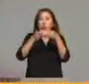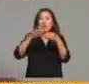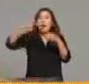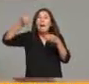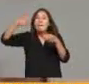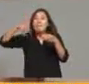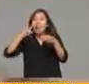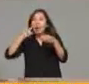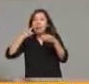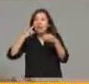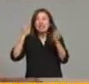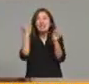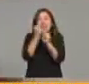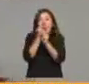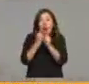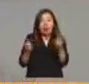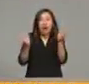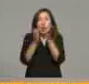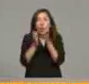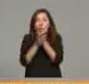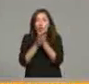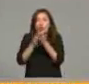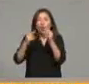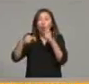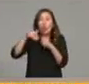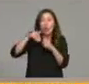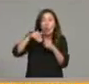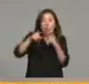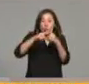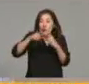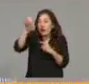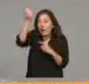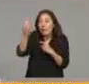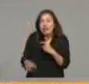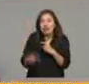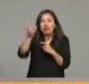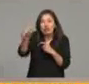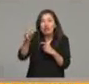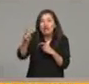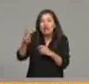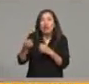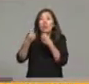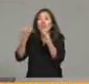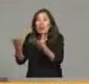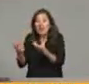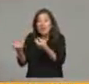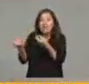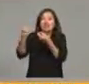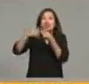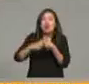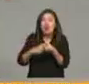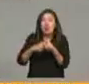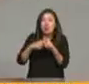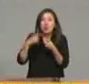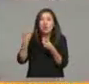y trabajan conjuntos por un darle dignidad a los adultos mayores más que un libro uno lo que espera es que el